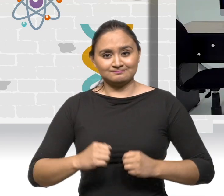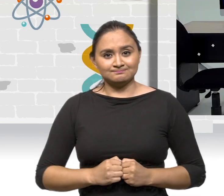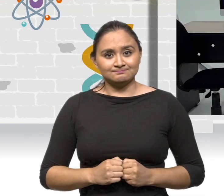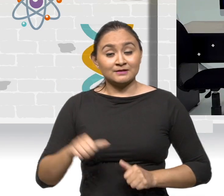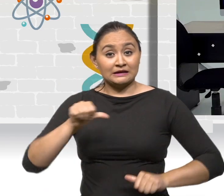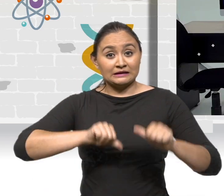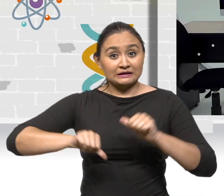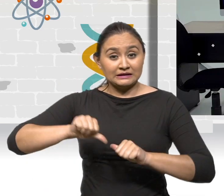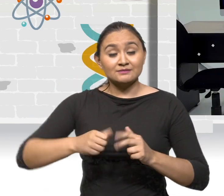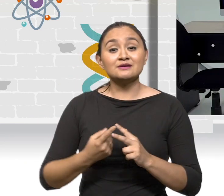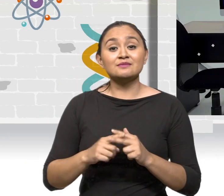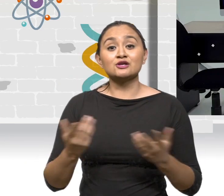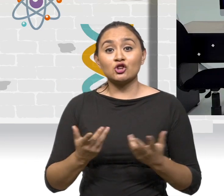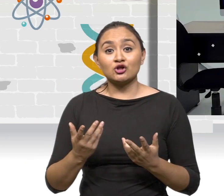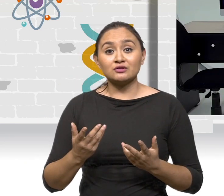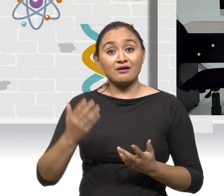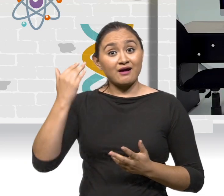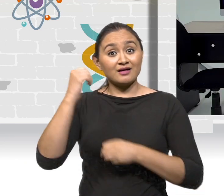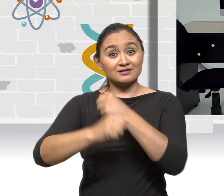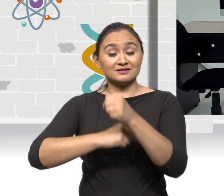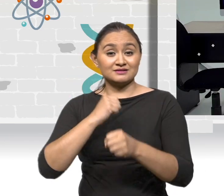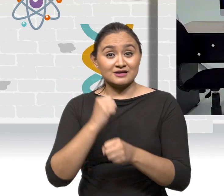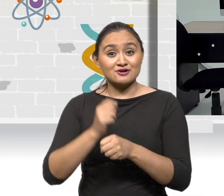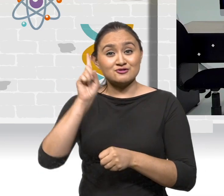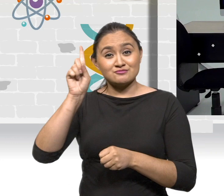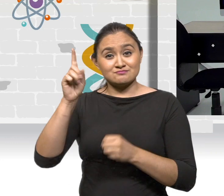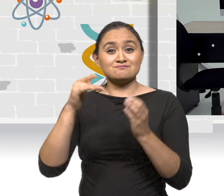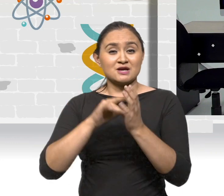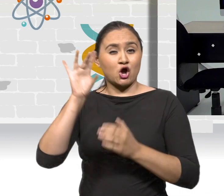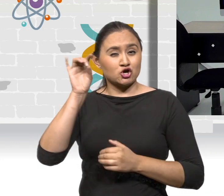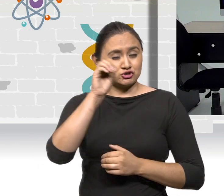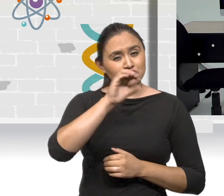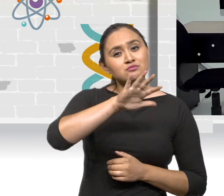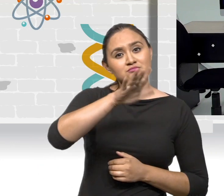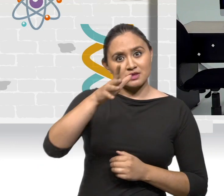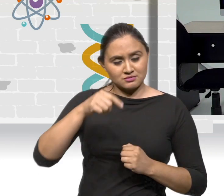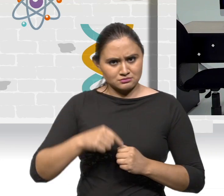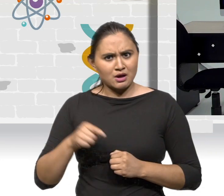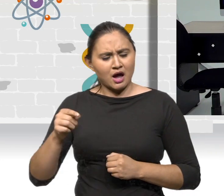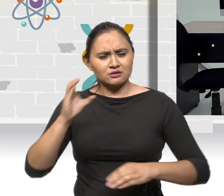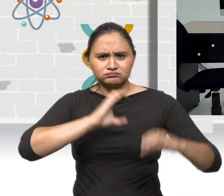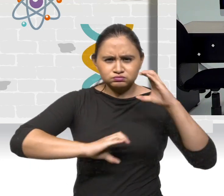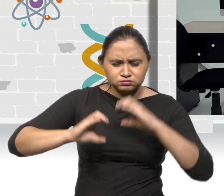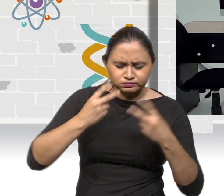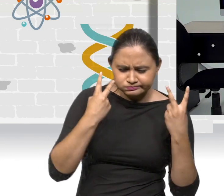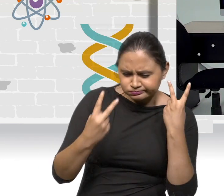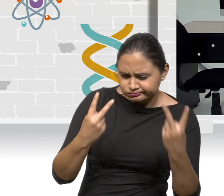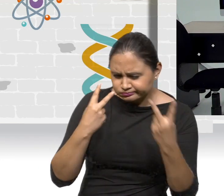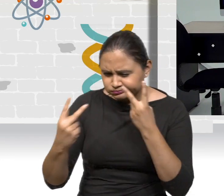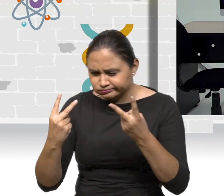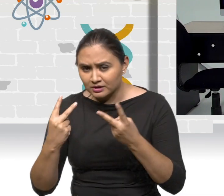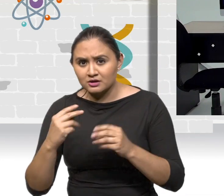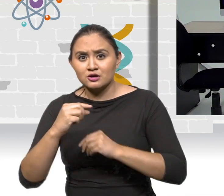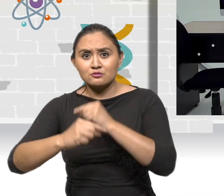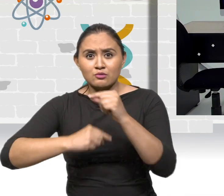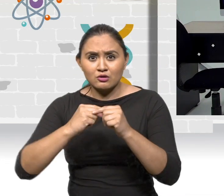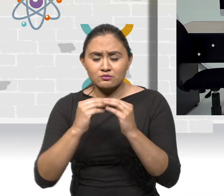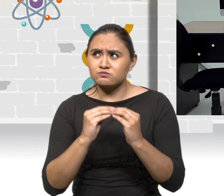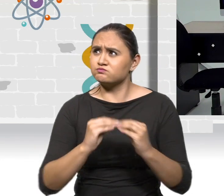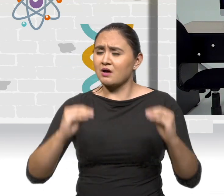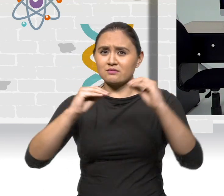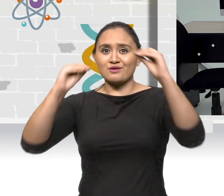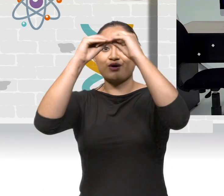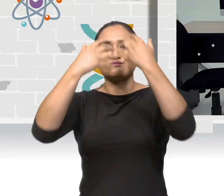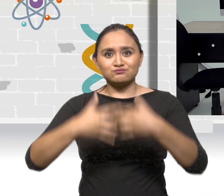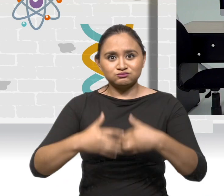química orgánica nació a partir del siglo XIX y cada vez aumenta el número de personas que se dedican a esta ciencia. Además, ha habido un incremento